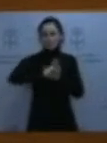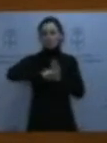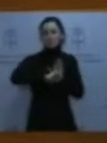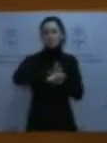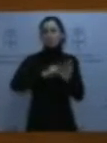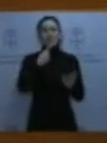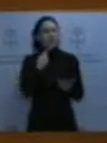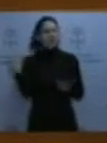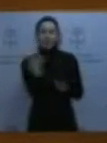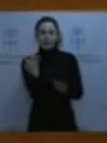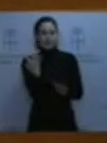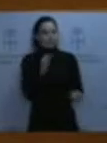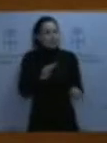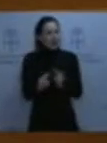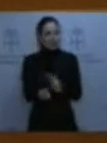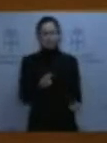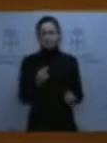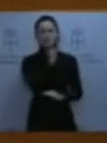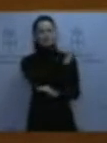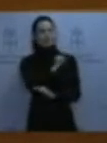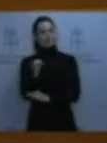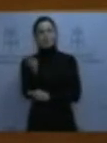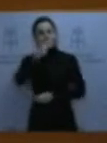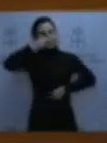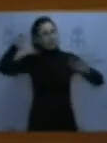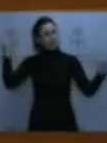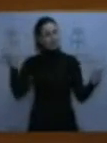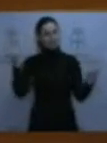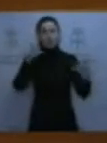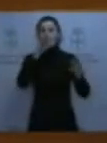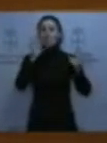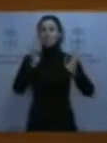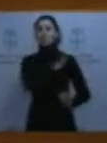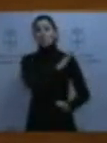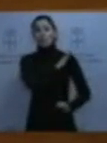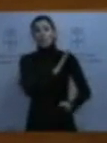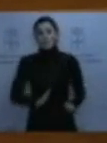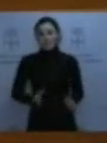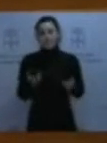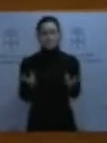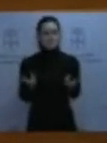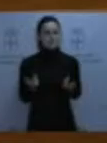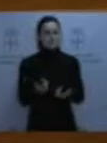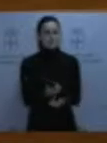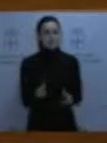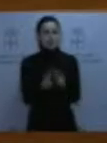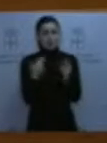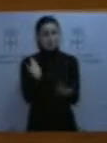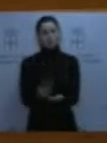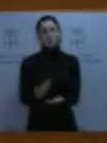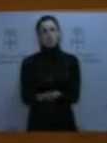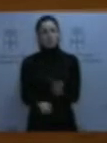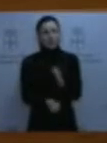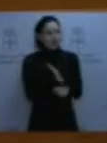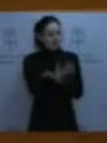mayor transparencia a las instituciones públicas cuando, mientras sufren los recortes sociales, comprueban cómo aparece